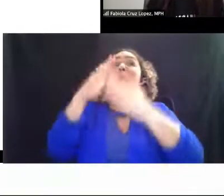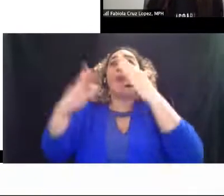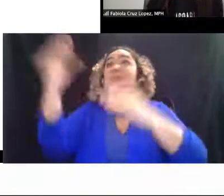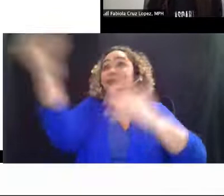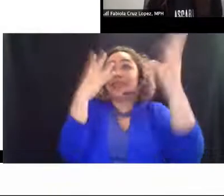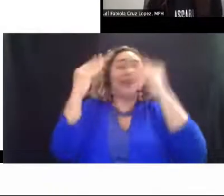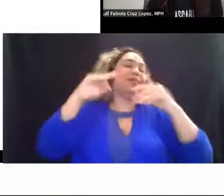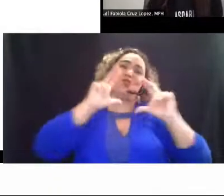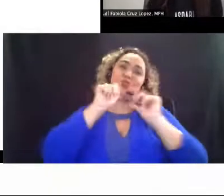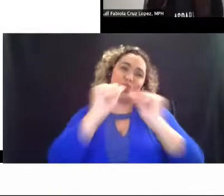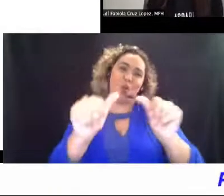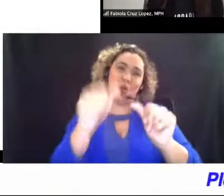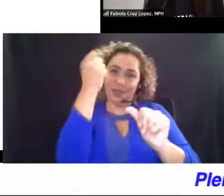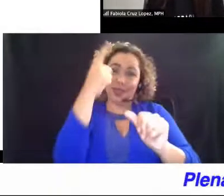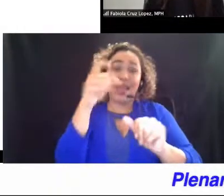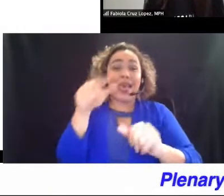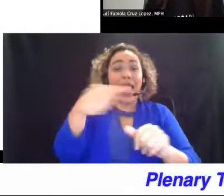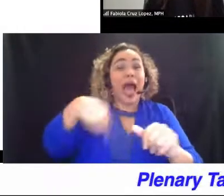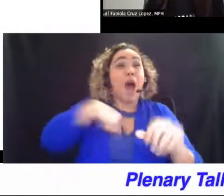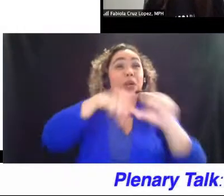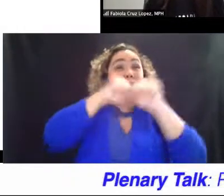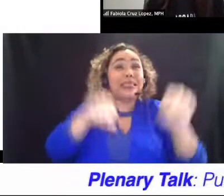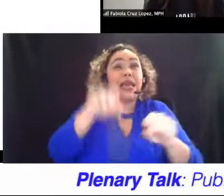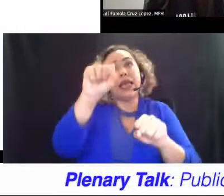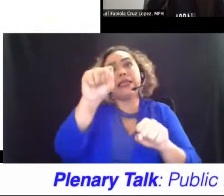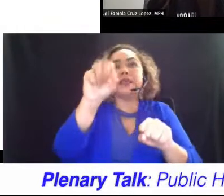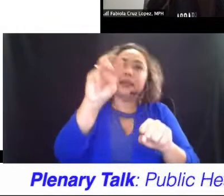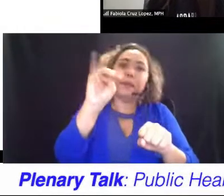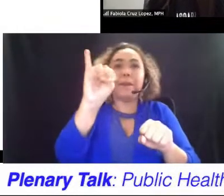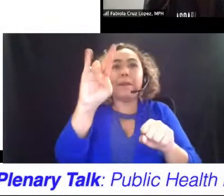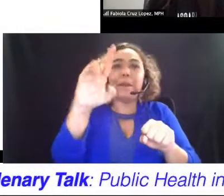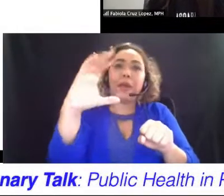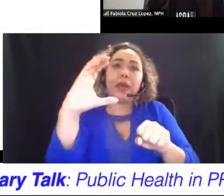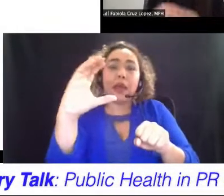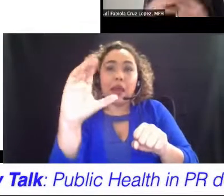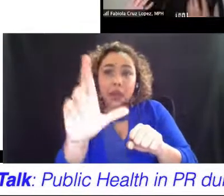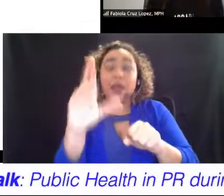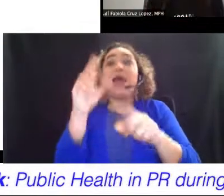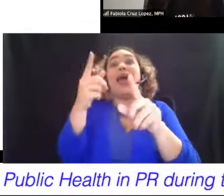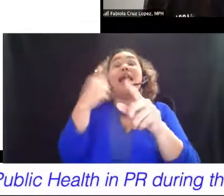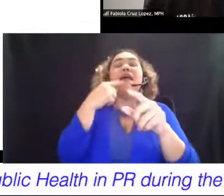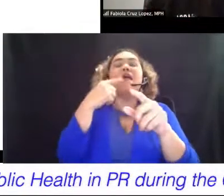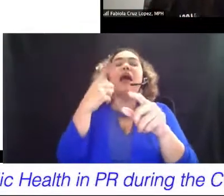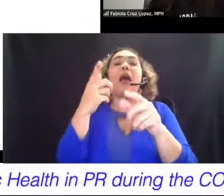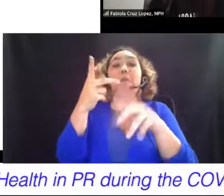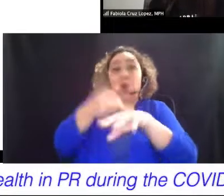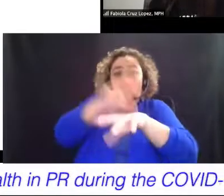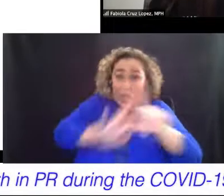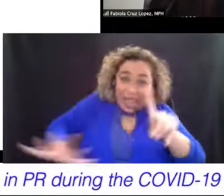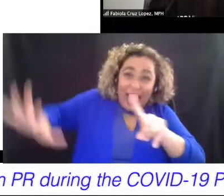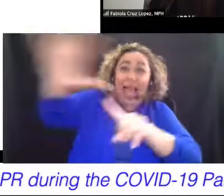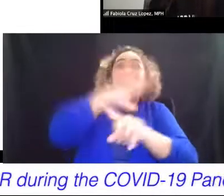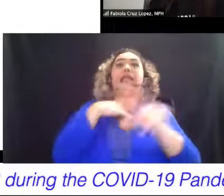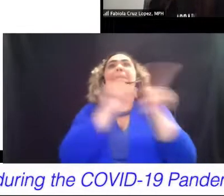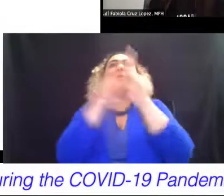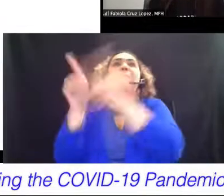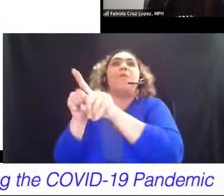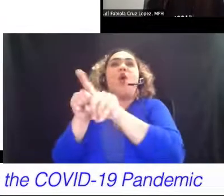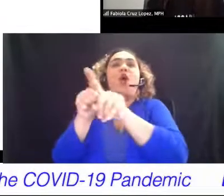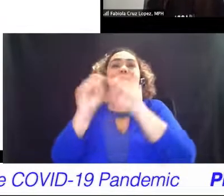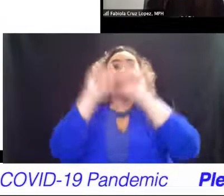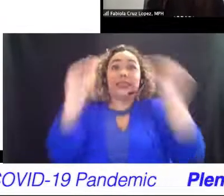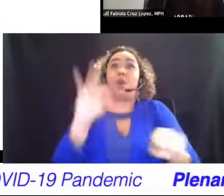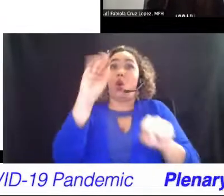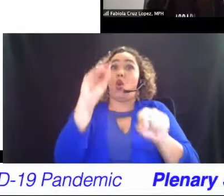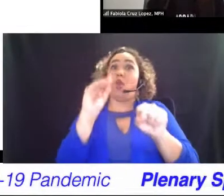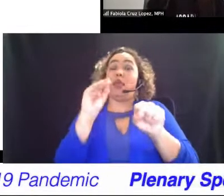todavía participan del sistema, ¿verdad? Así que nuestro fin es que en Puerto Rico total tengamos más de un 90%